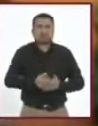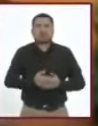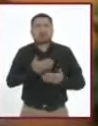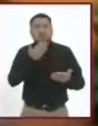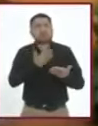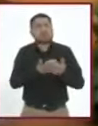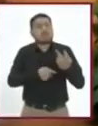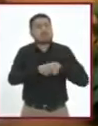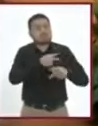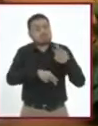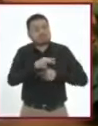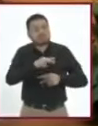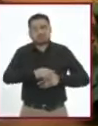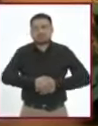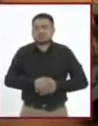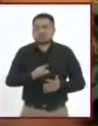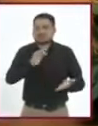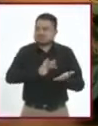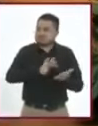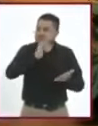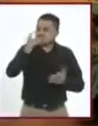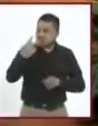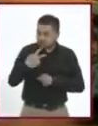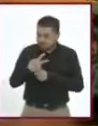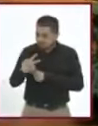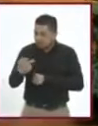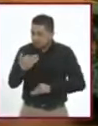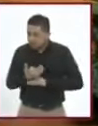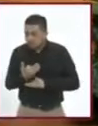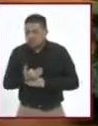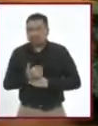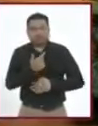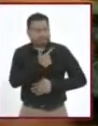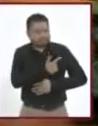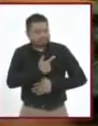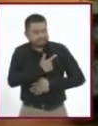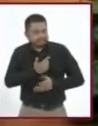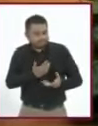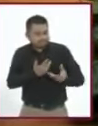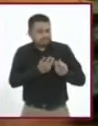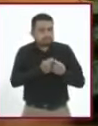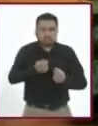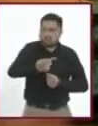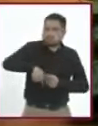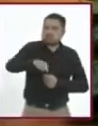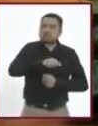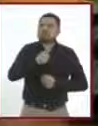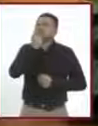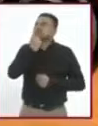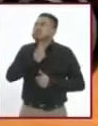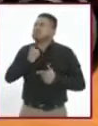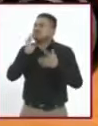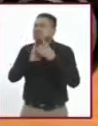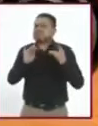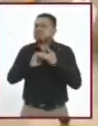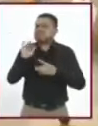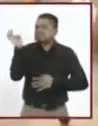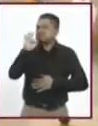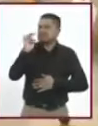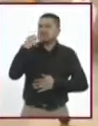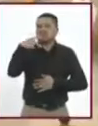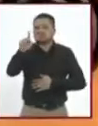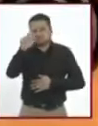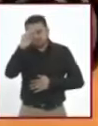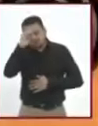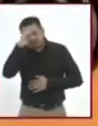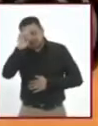¡Bienvenidos! Gracias por la invitación. Es un placer estar con ustedes. Platíquenos, según su